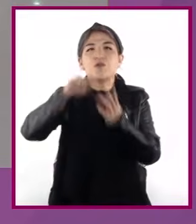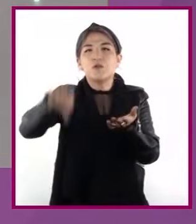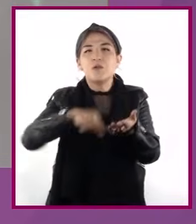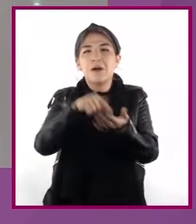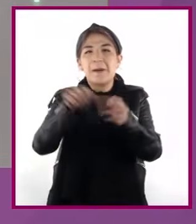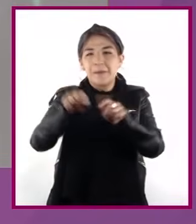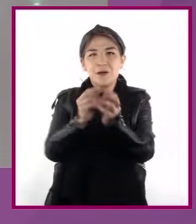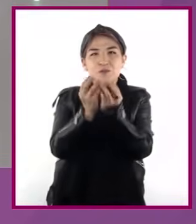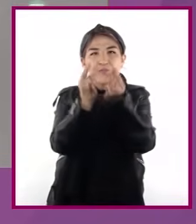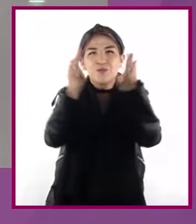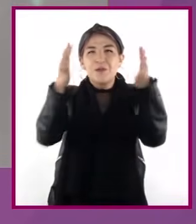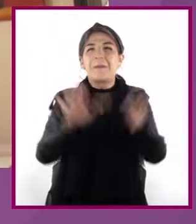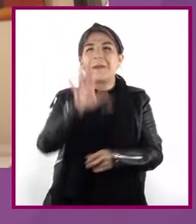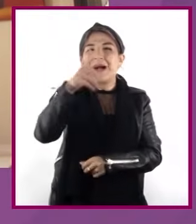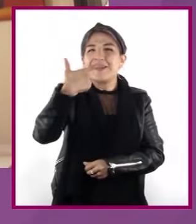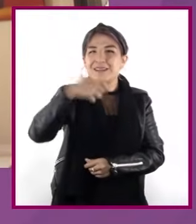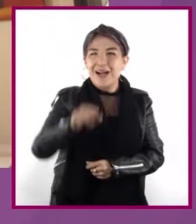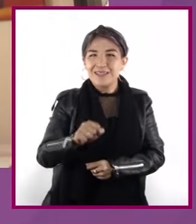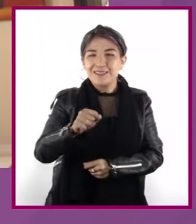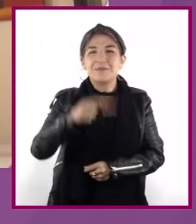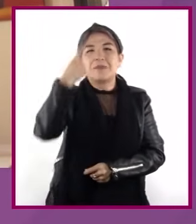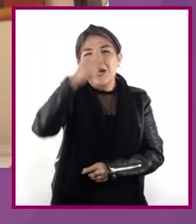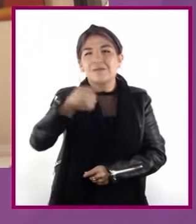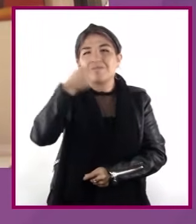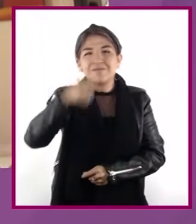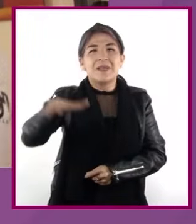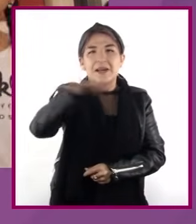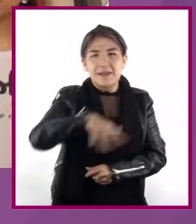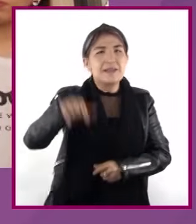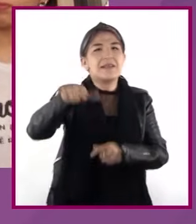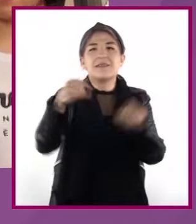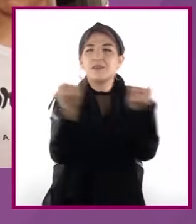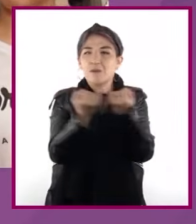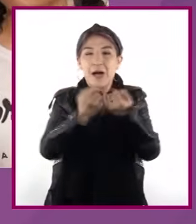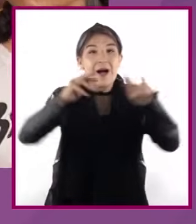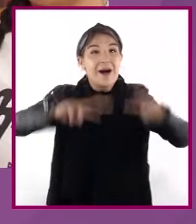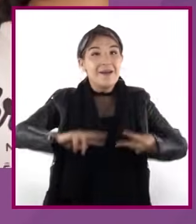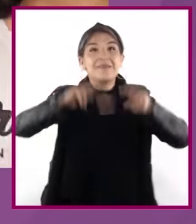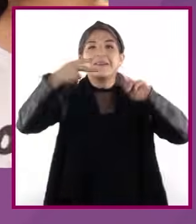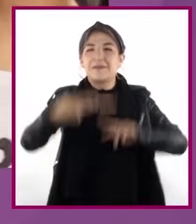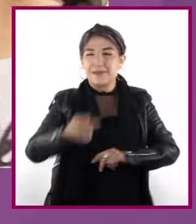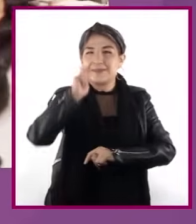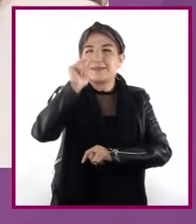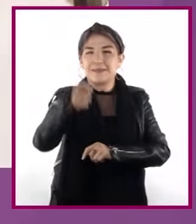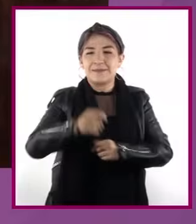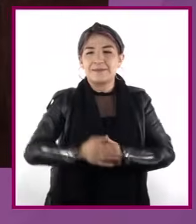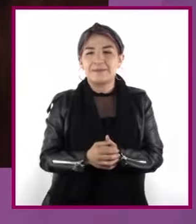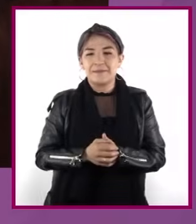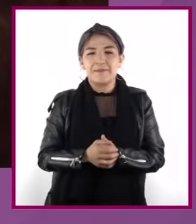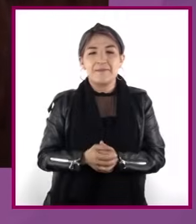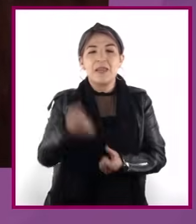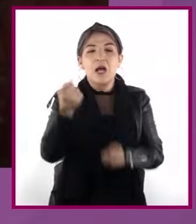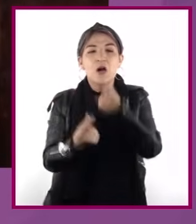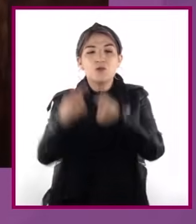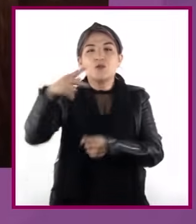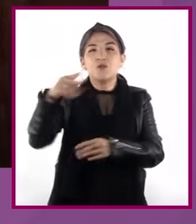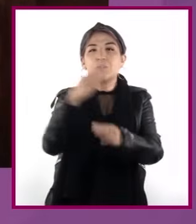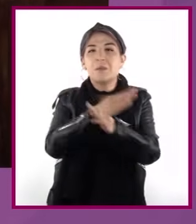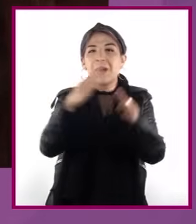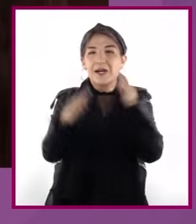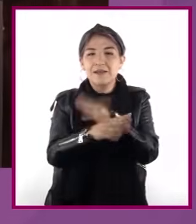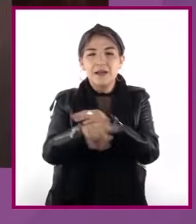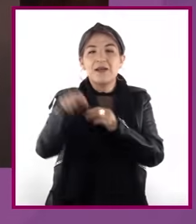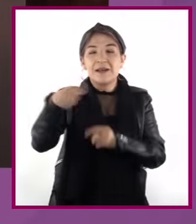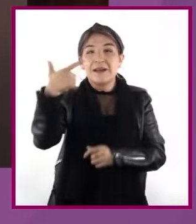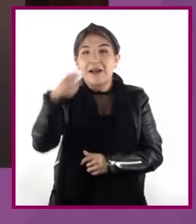gas aromatizando el ambiente. Este proceso también ocurre en sentido contrario, es decir, algunos materiales en estado